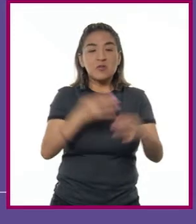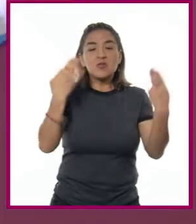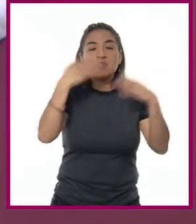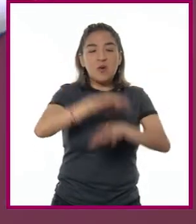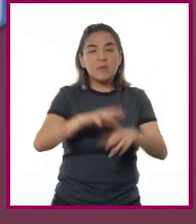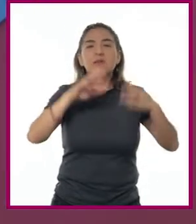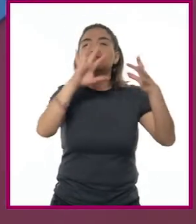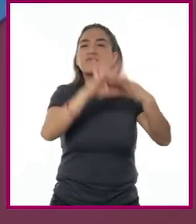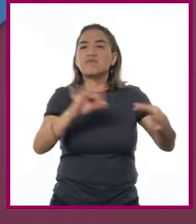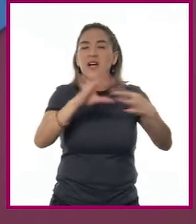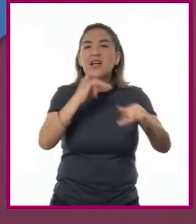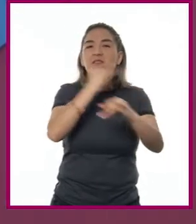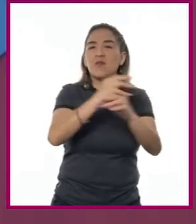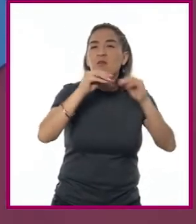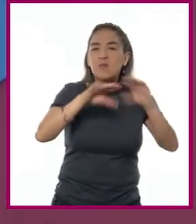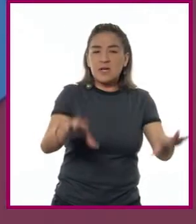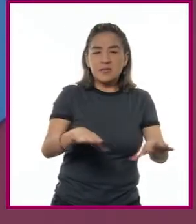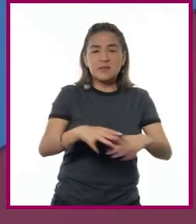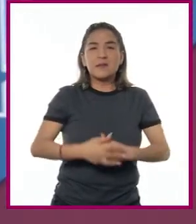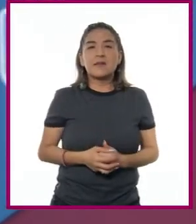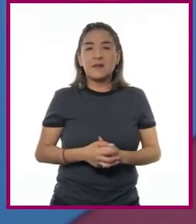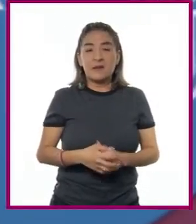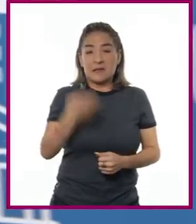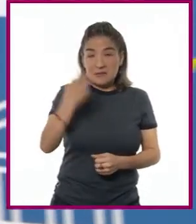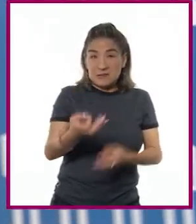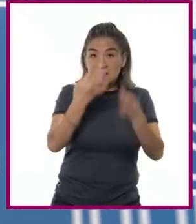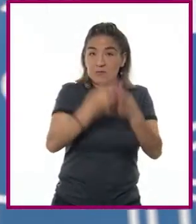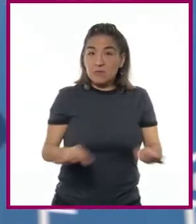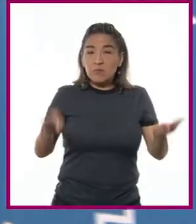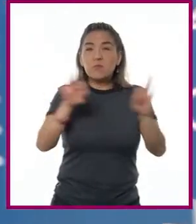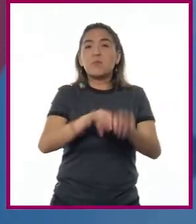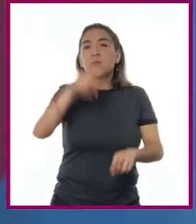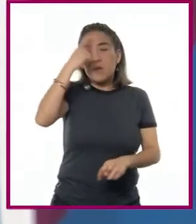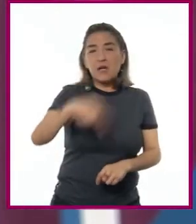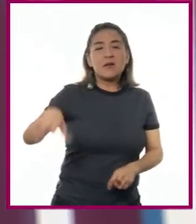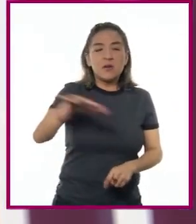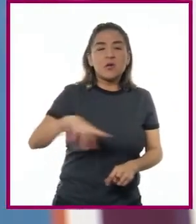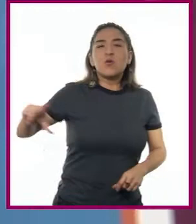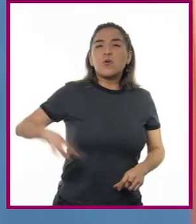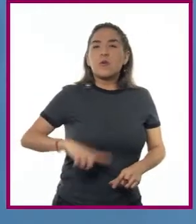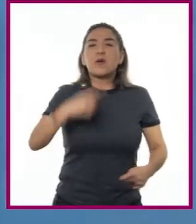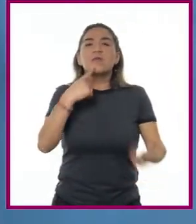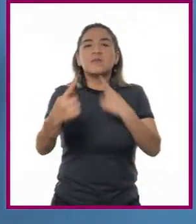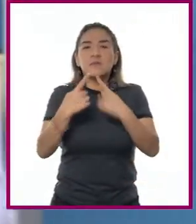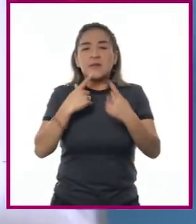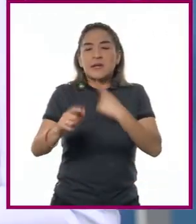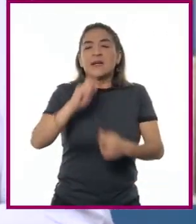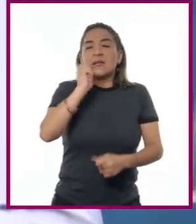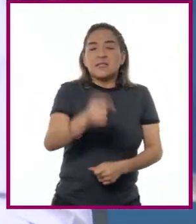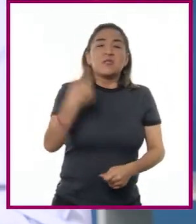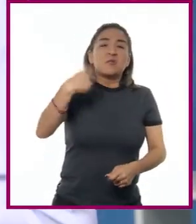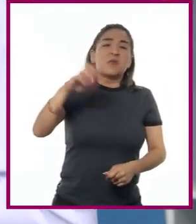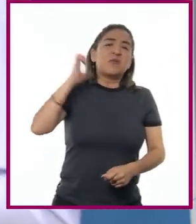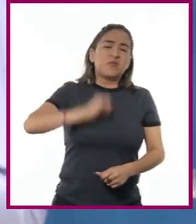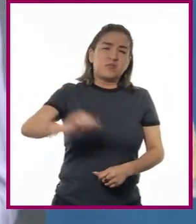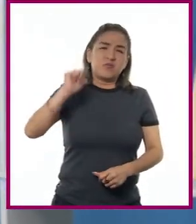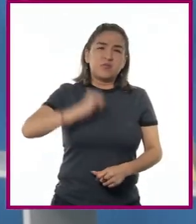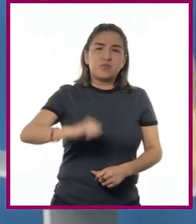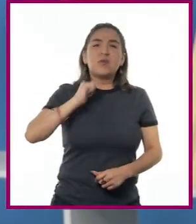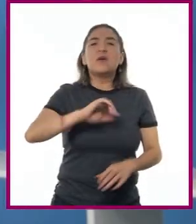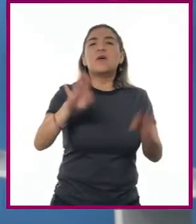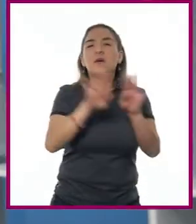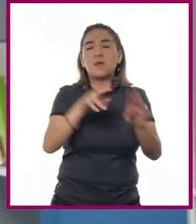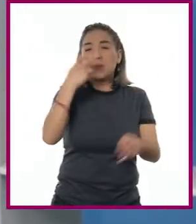de cuentas. La rendición de cuentas es importante en los gobiernos democráticos. Desde la época de la Ilustración